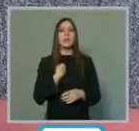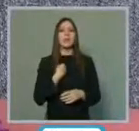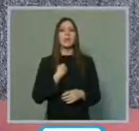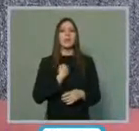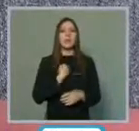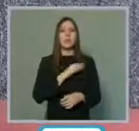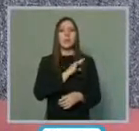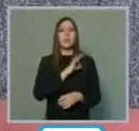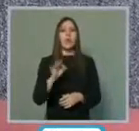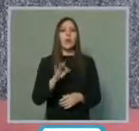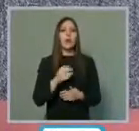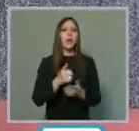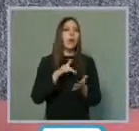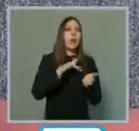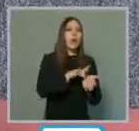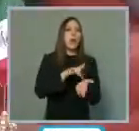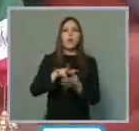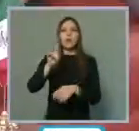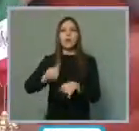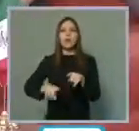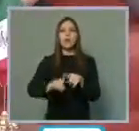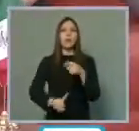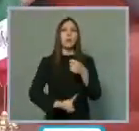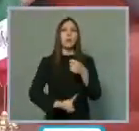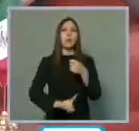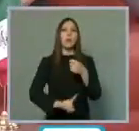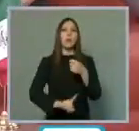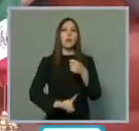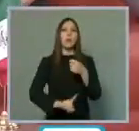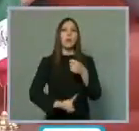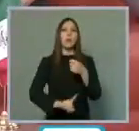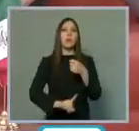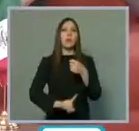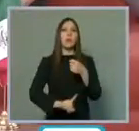y puedo resolver. Qué interesante. Ok. Claro, No, claro, pues la claro. verdad es que temas muy interesantes, Enrique, de